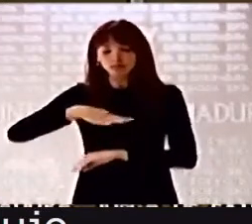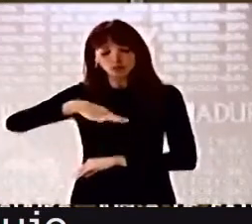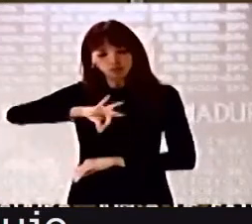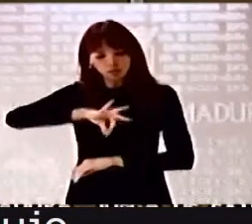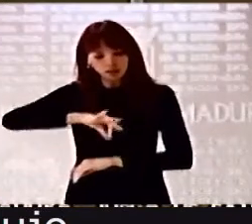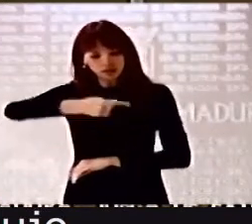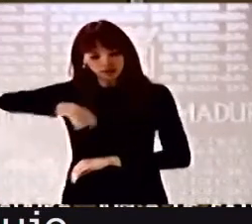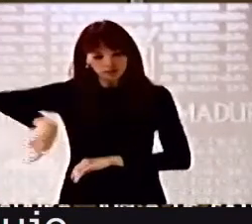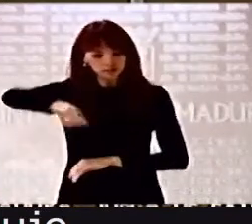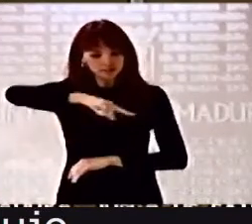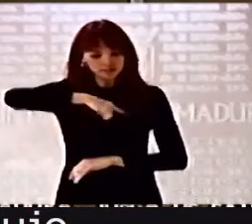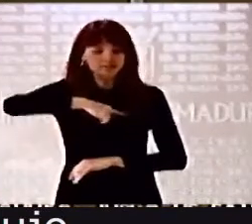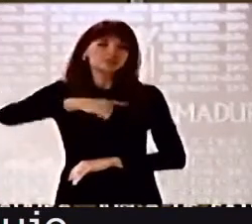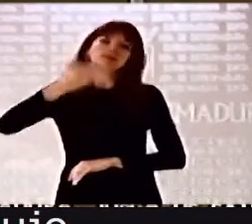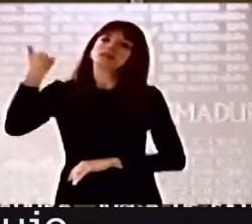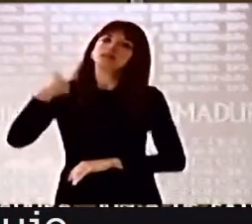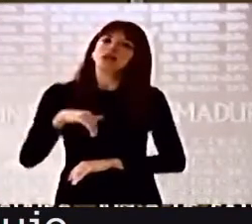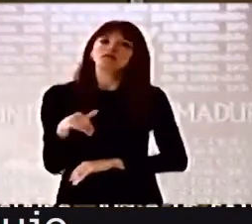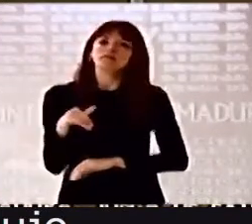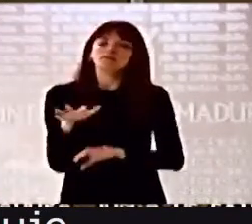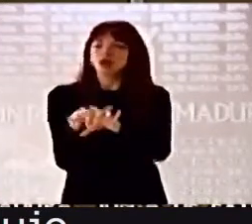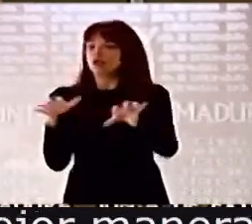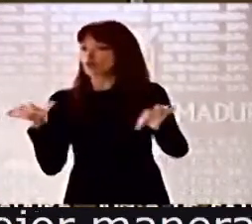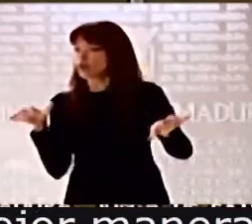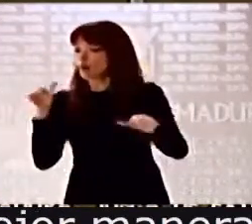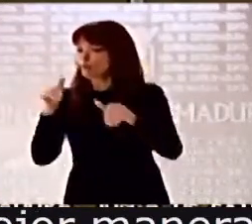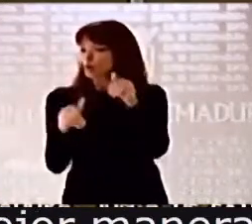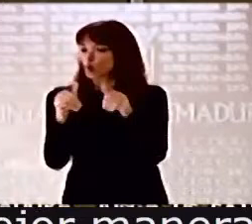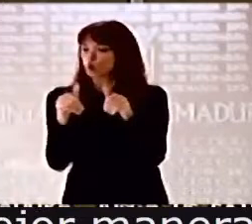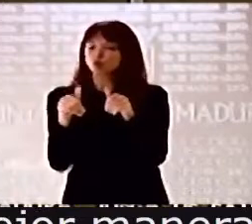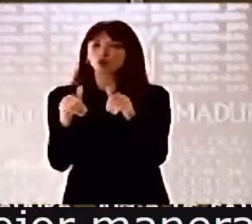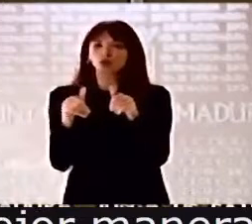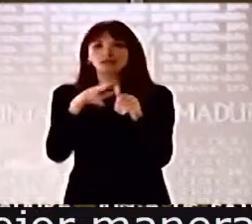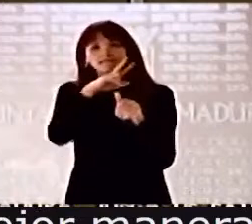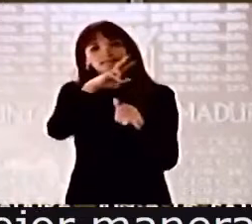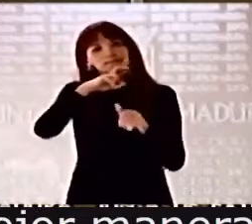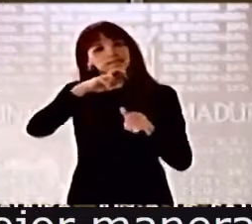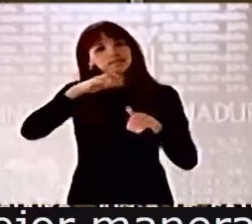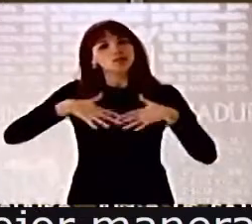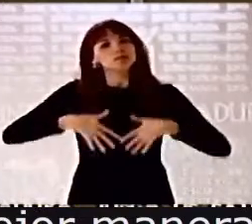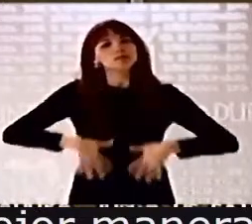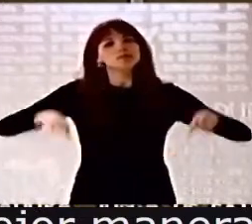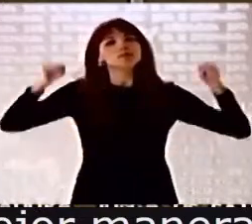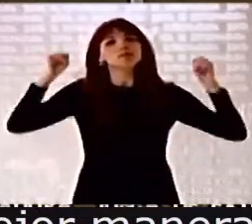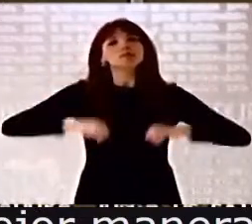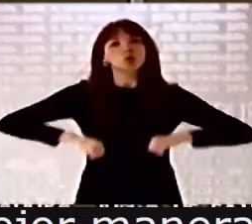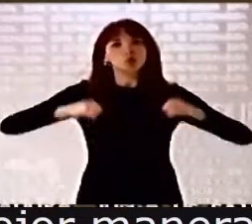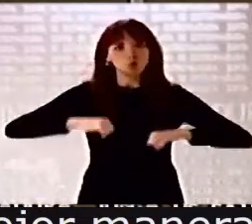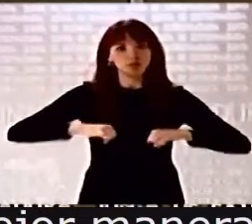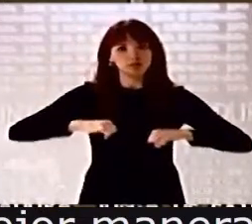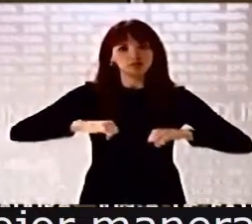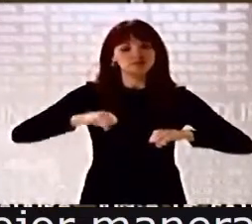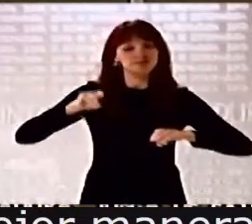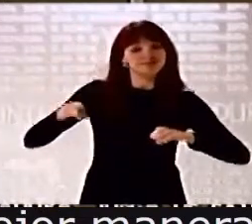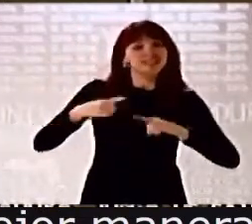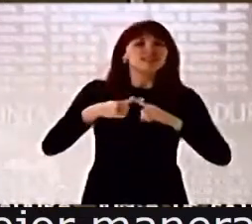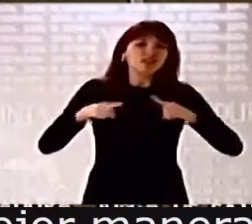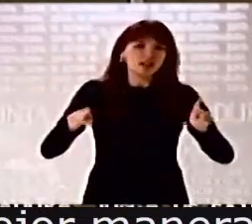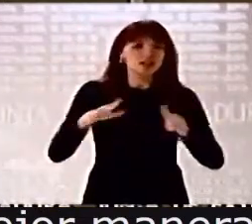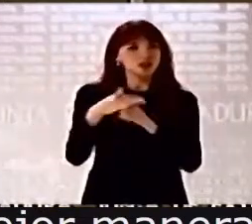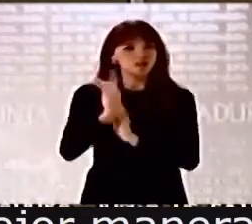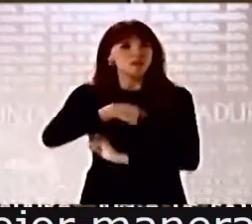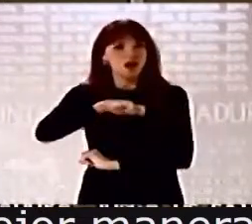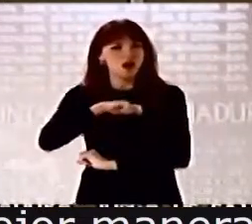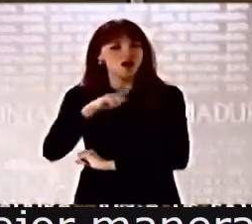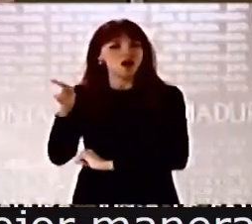combatir esa fuerza mayoritaria que se está conformando en nuestro país, que es la de los que votan contra, que son